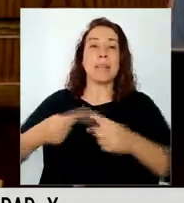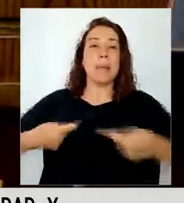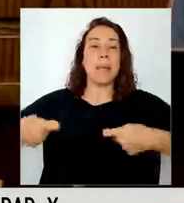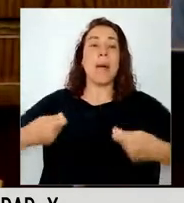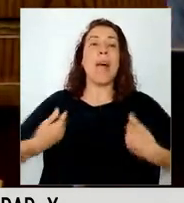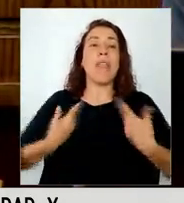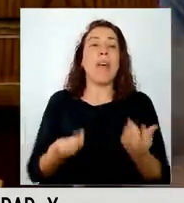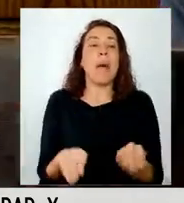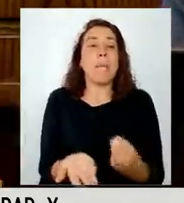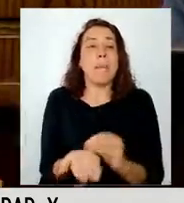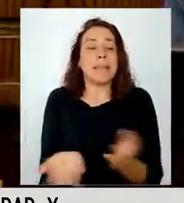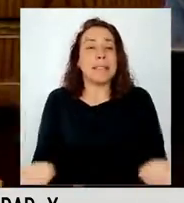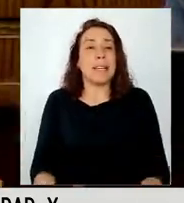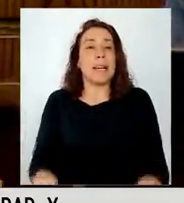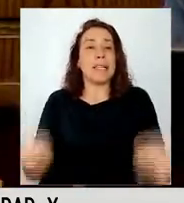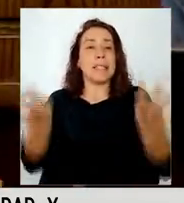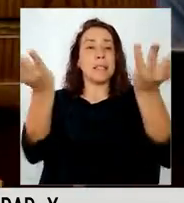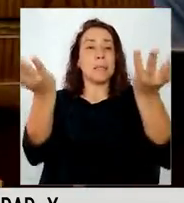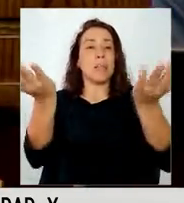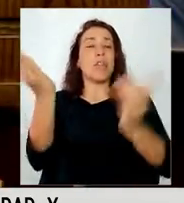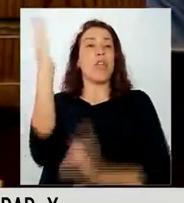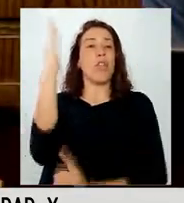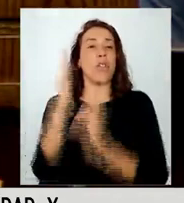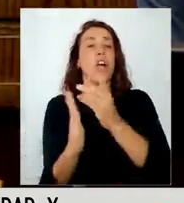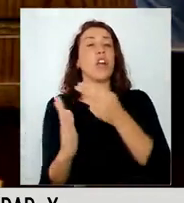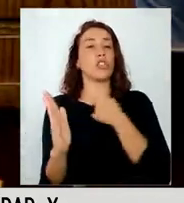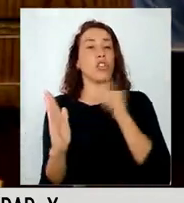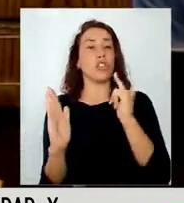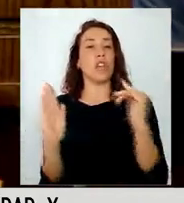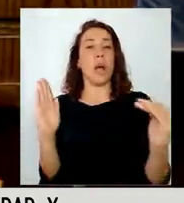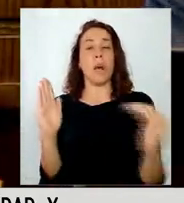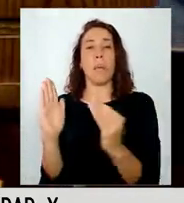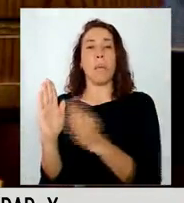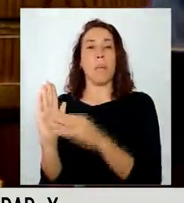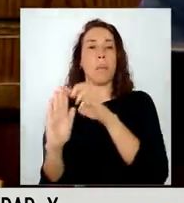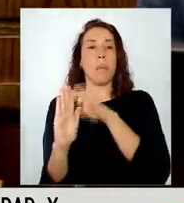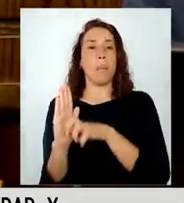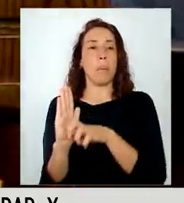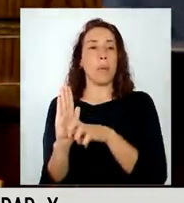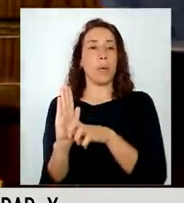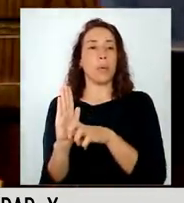desarrollo voy a respaldar este proyecto estimado presidente